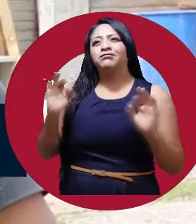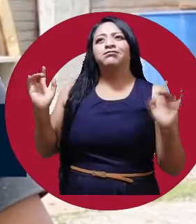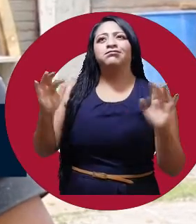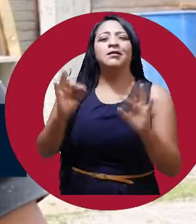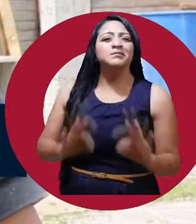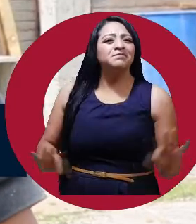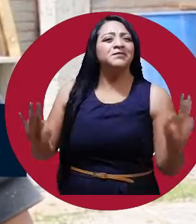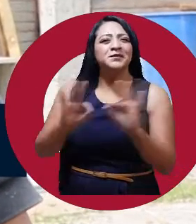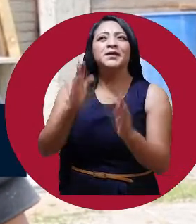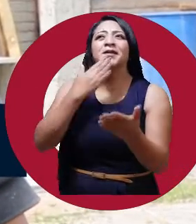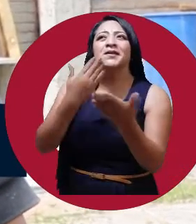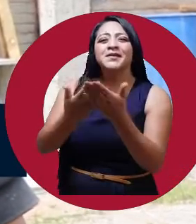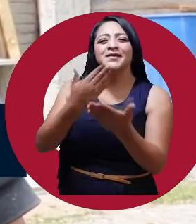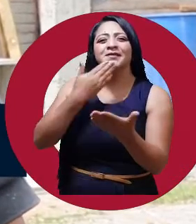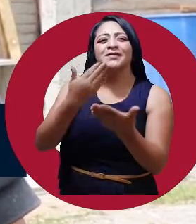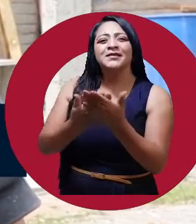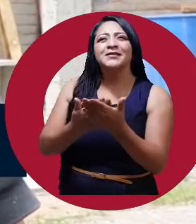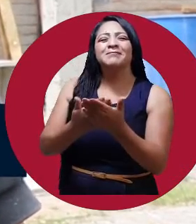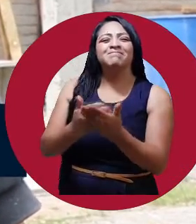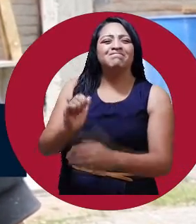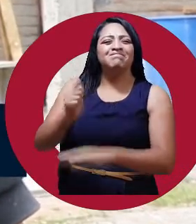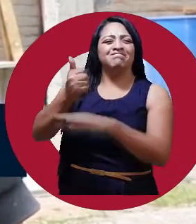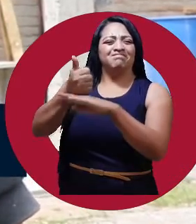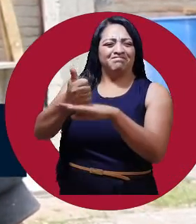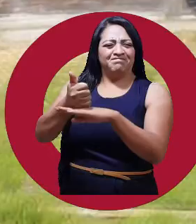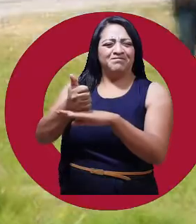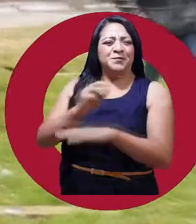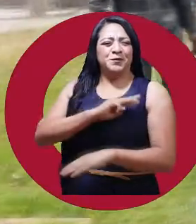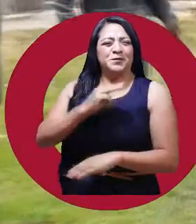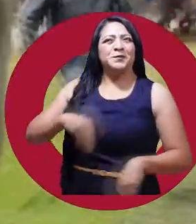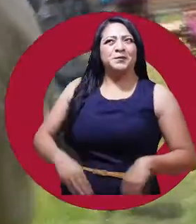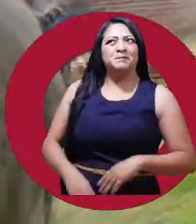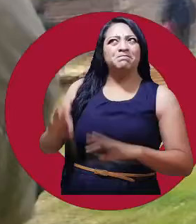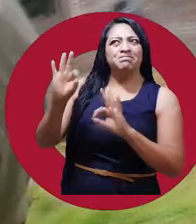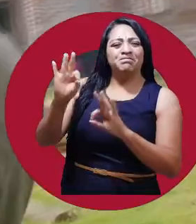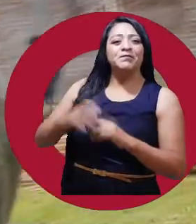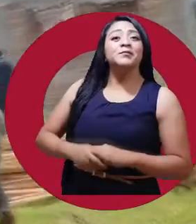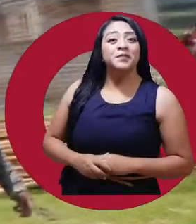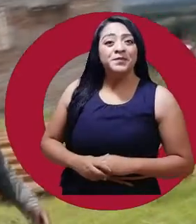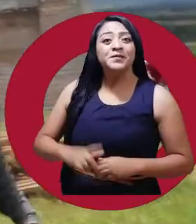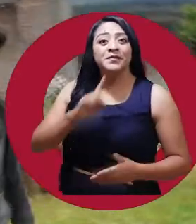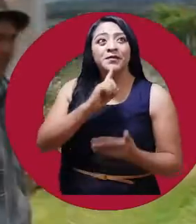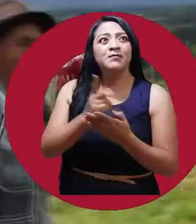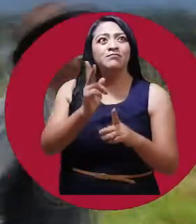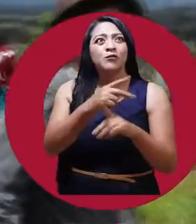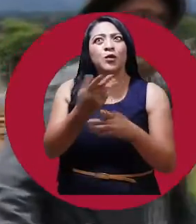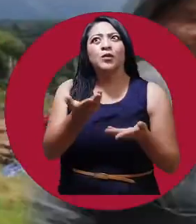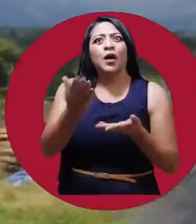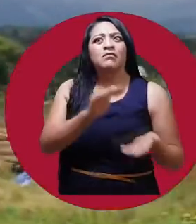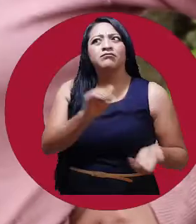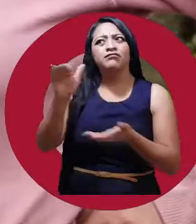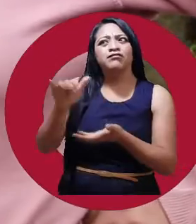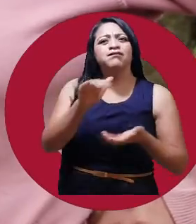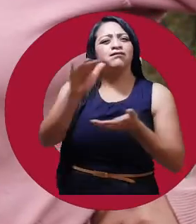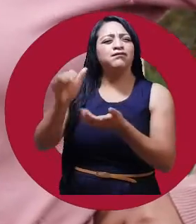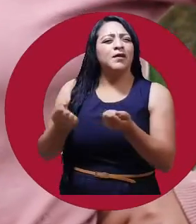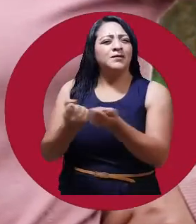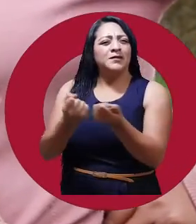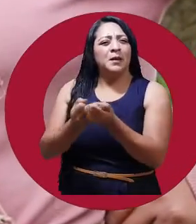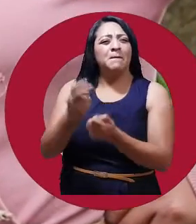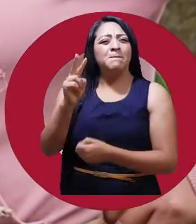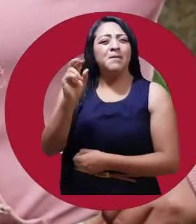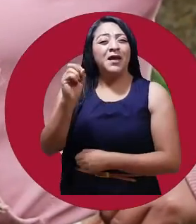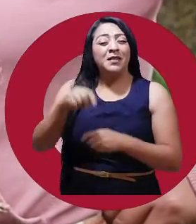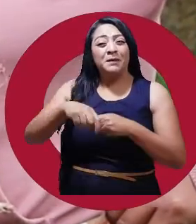entonces agradecisca que Daripanga municipiota. El producto forestal que como apoyo se entrega para esta construcción es 20 metros cúbicos